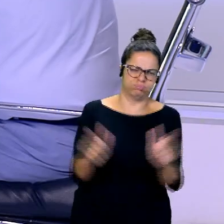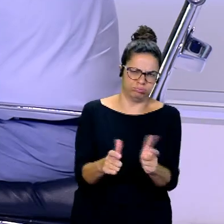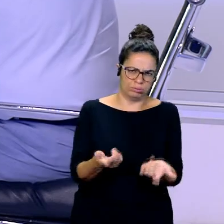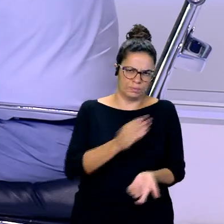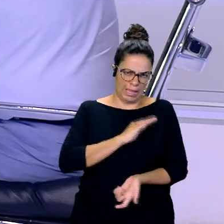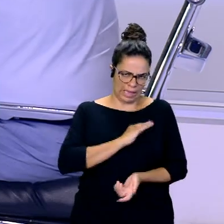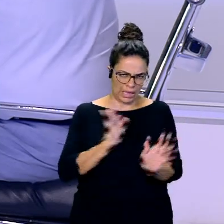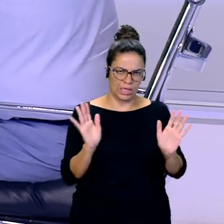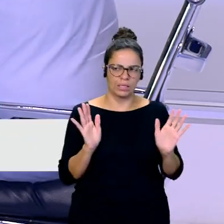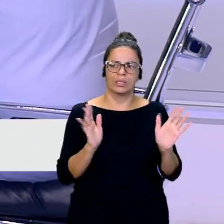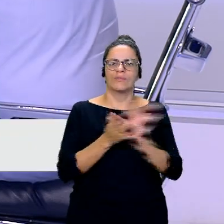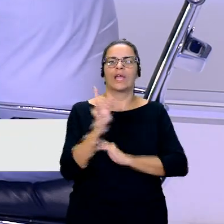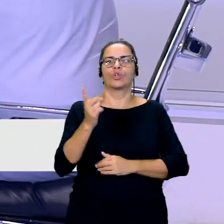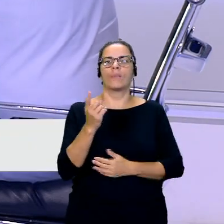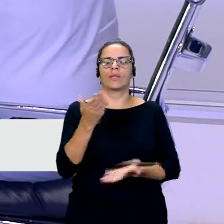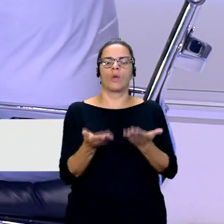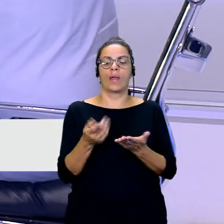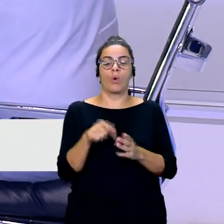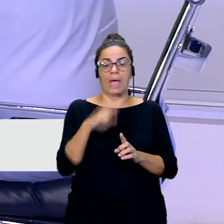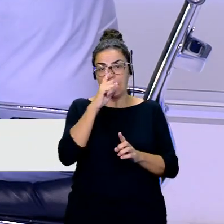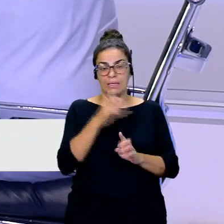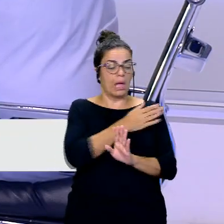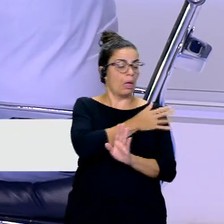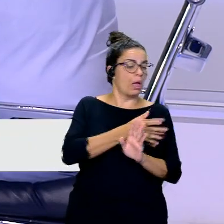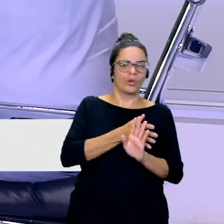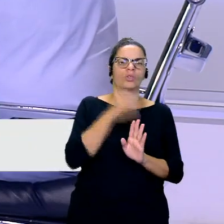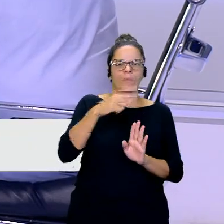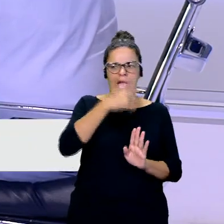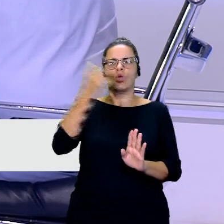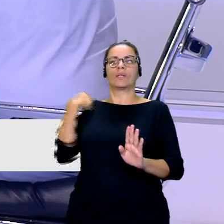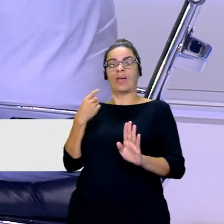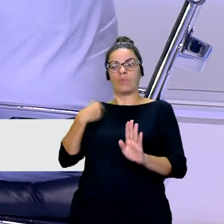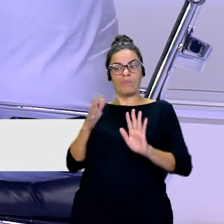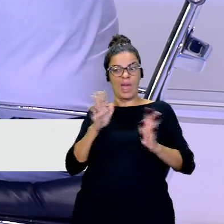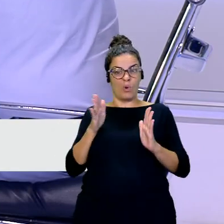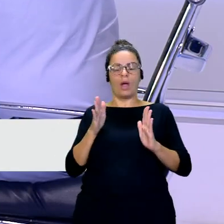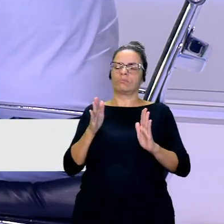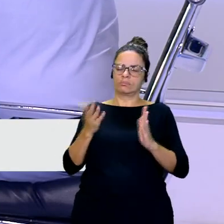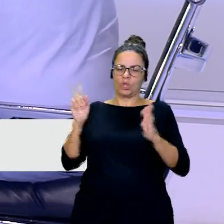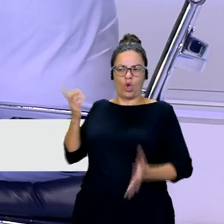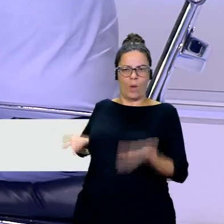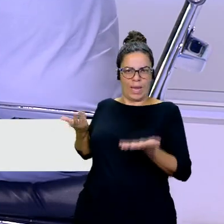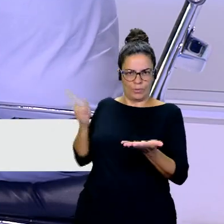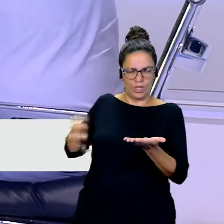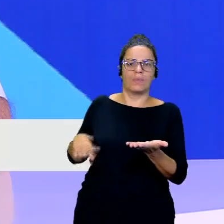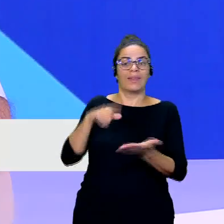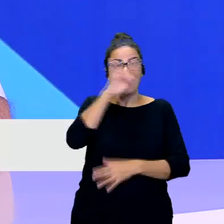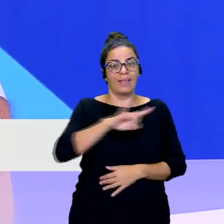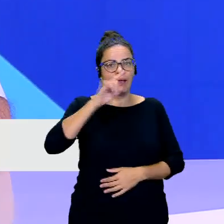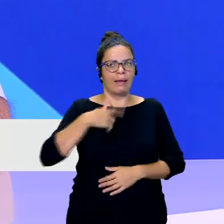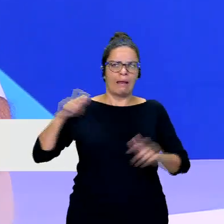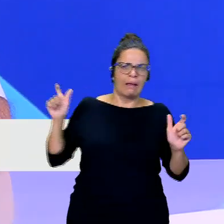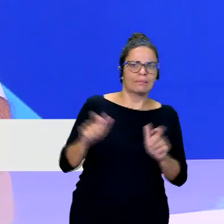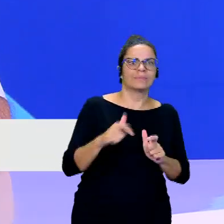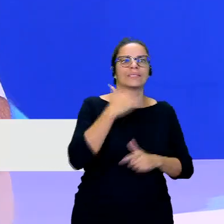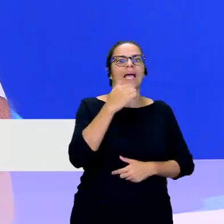O sea que también no solamente nos comparamos con el pasado de este año, sino también con el año pasado por esta misma semana. Y tenemos un descenso en Canarias de casi